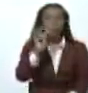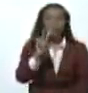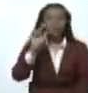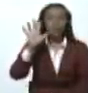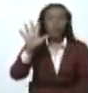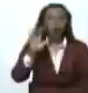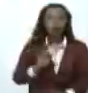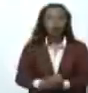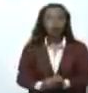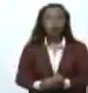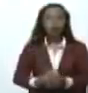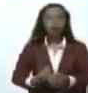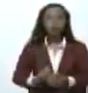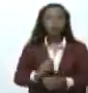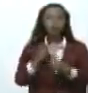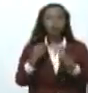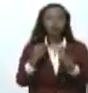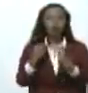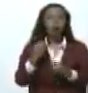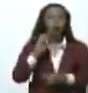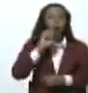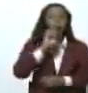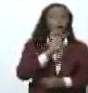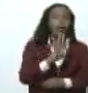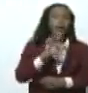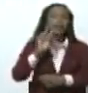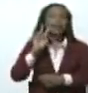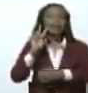97.725, para un